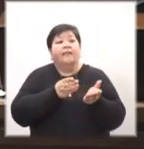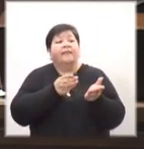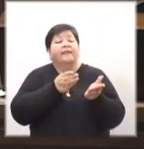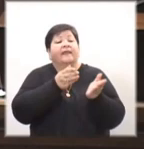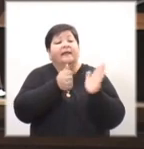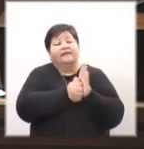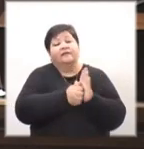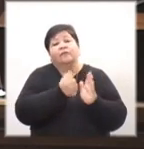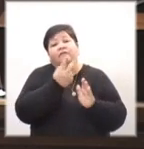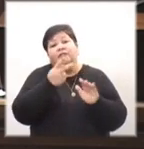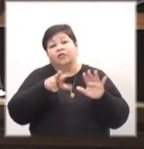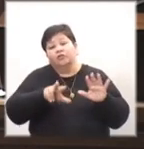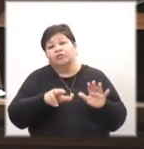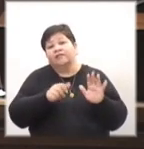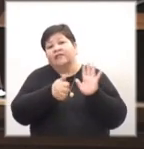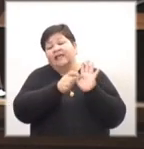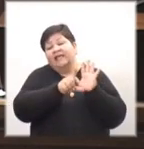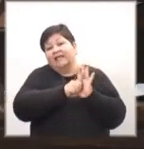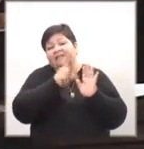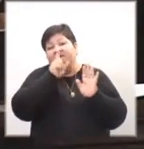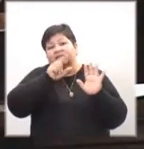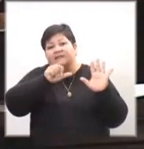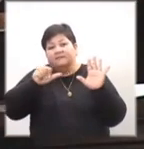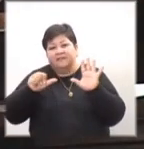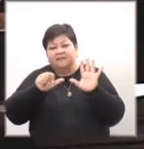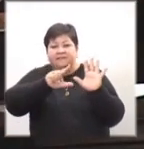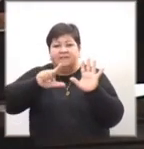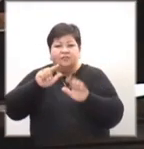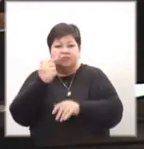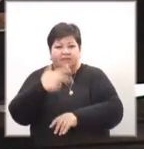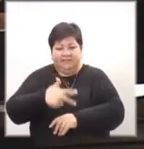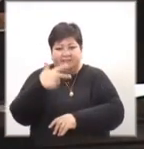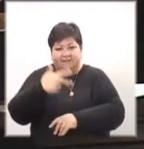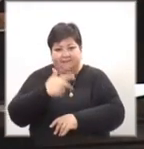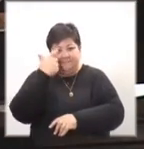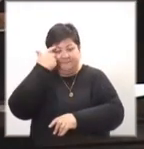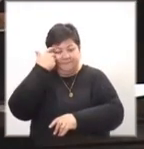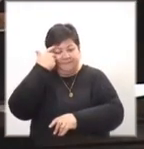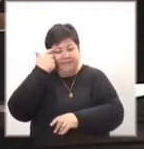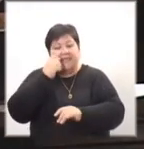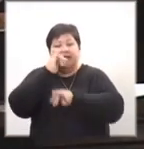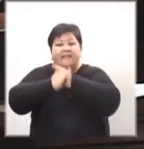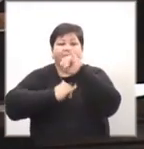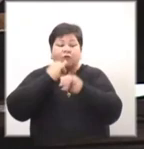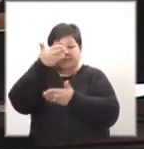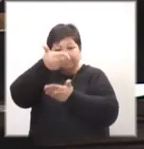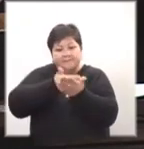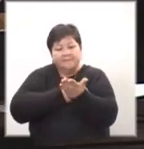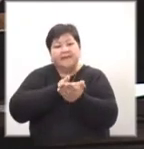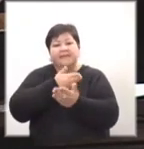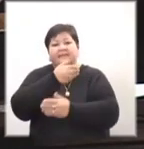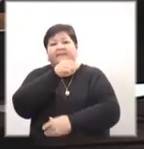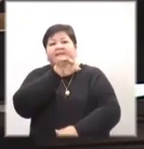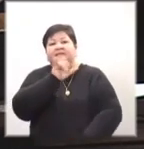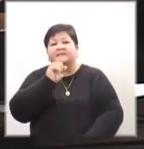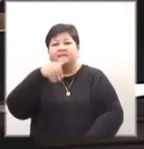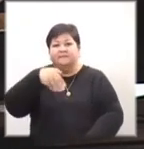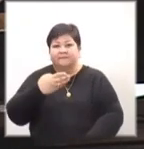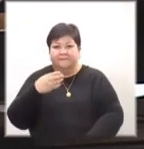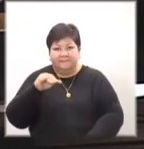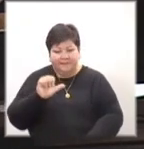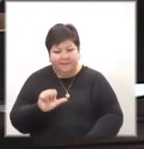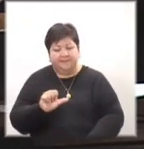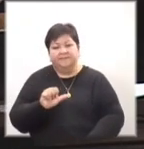ley 16.713. El informe de CIMBE señala que un número significativo de historias